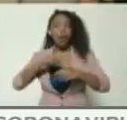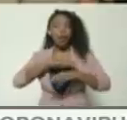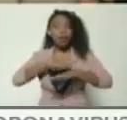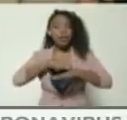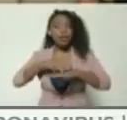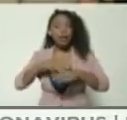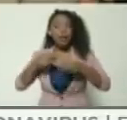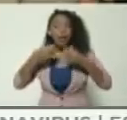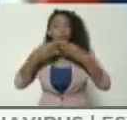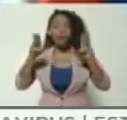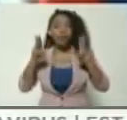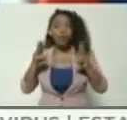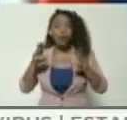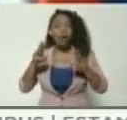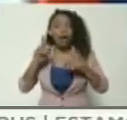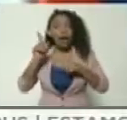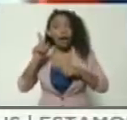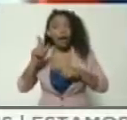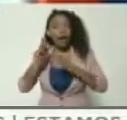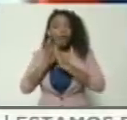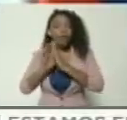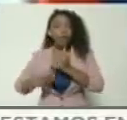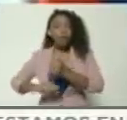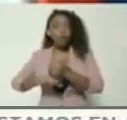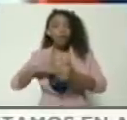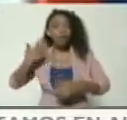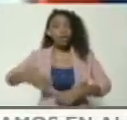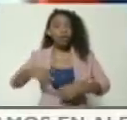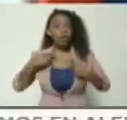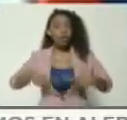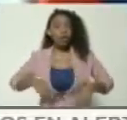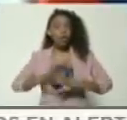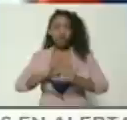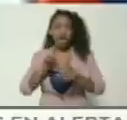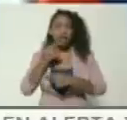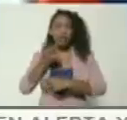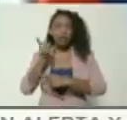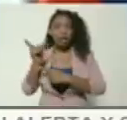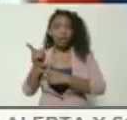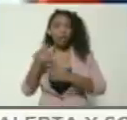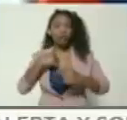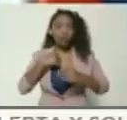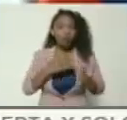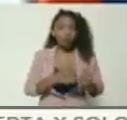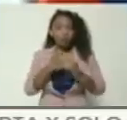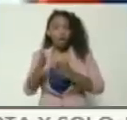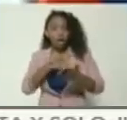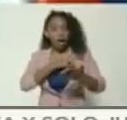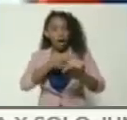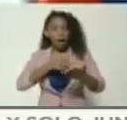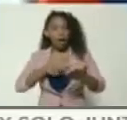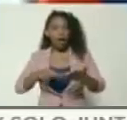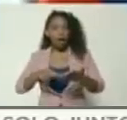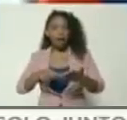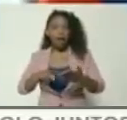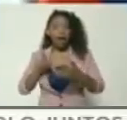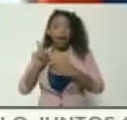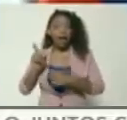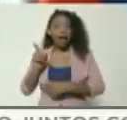los derechos humanos. Ya dicho todo esto, paso a leer